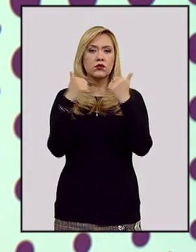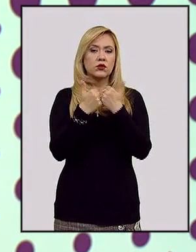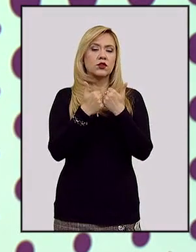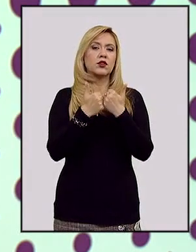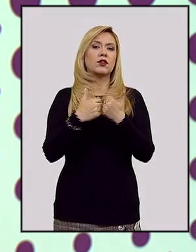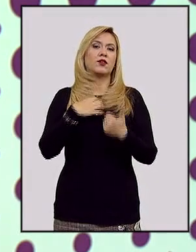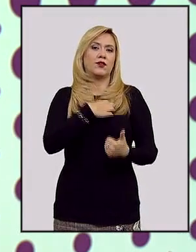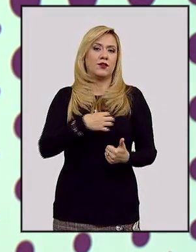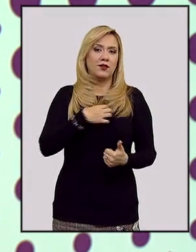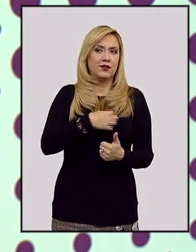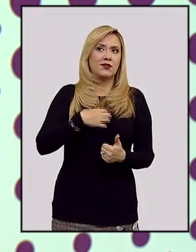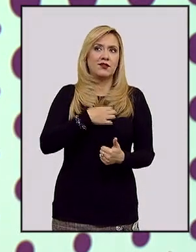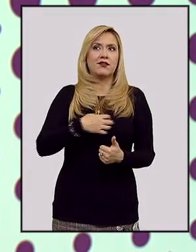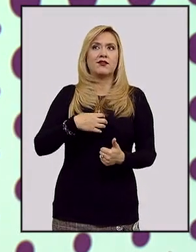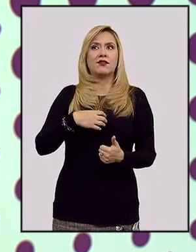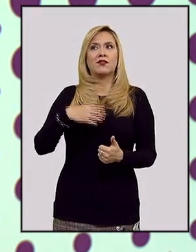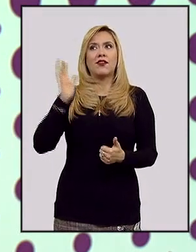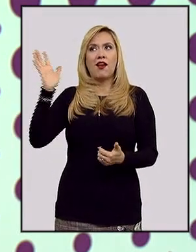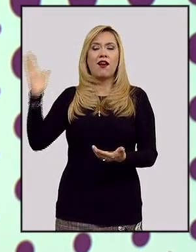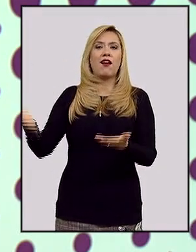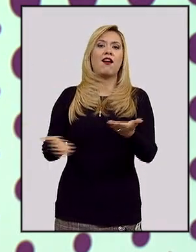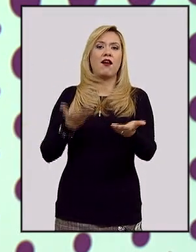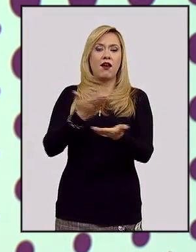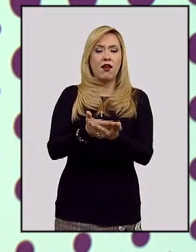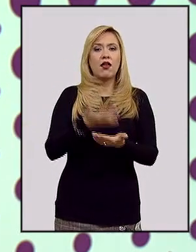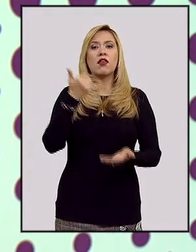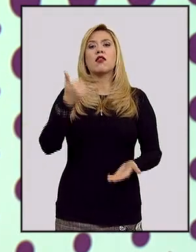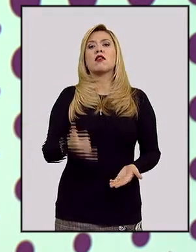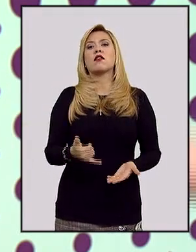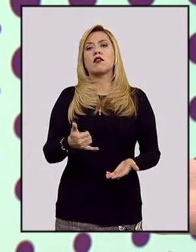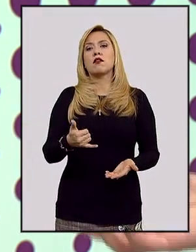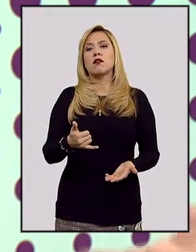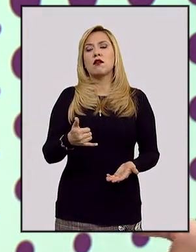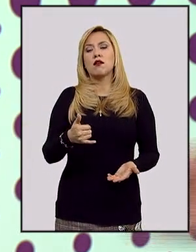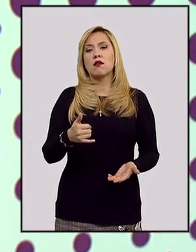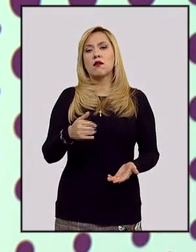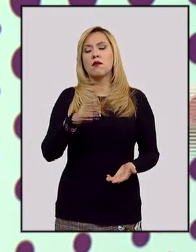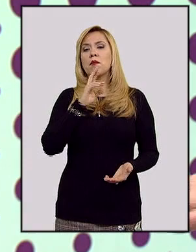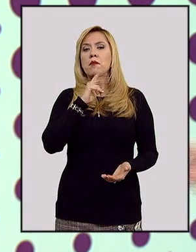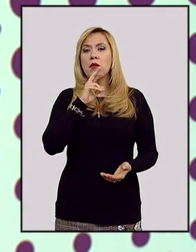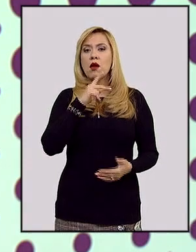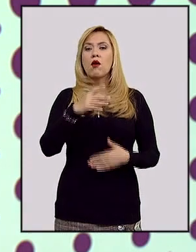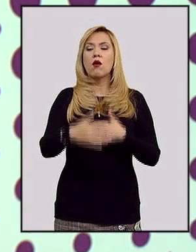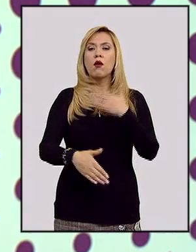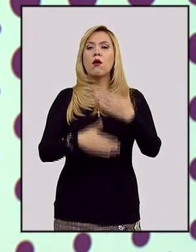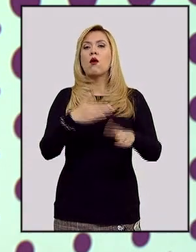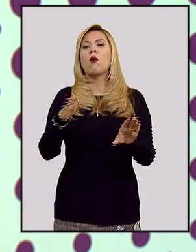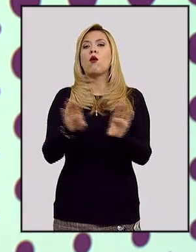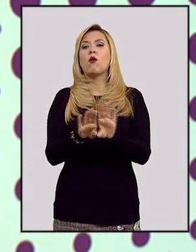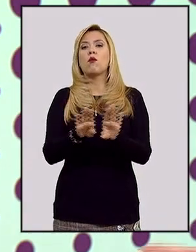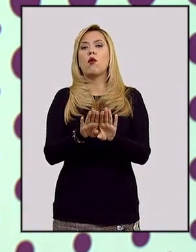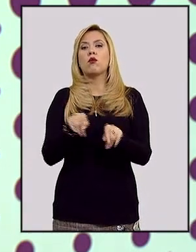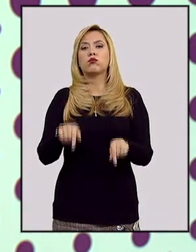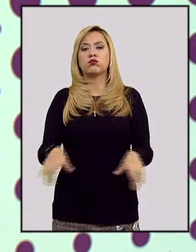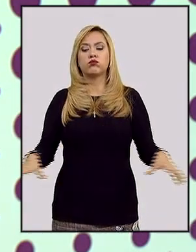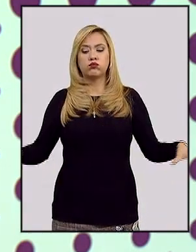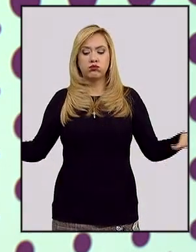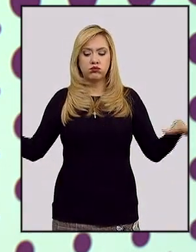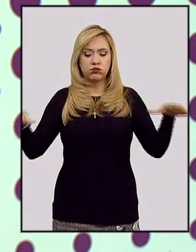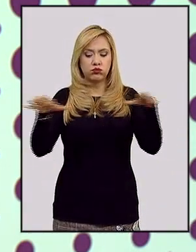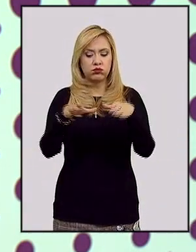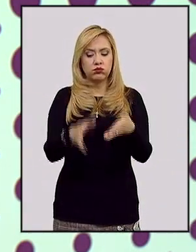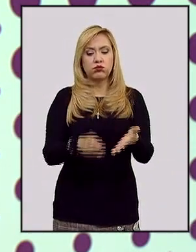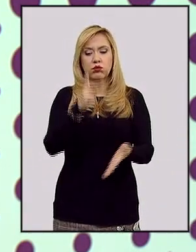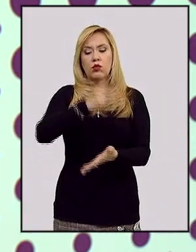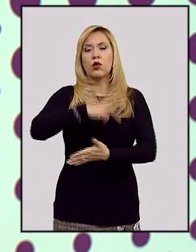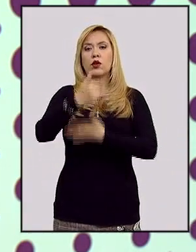que se hayan presentado y que se, en el caso de los acompañantes, que se haya aprobado esta iniciativa, pues llamar